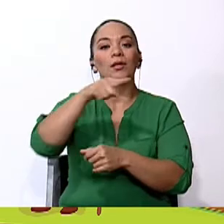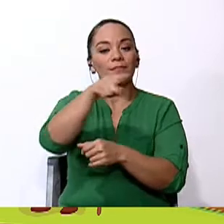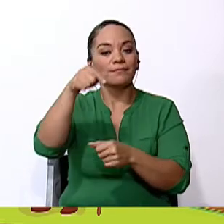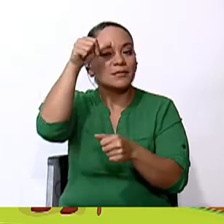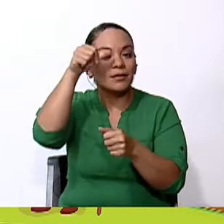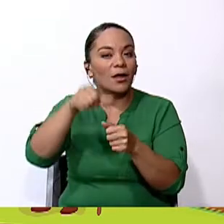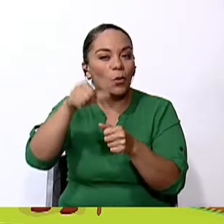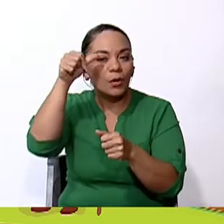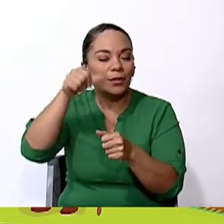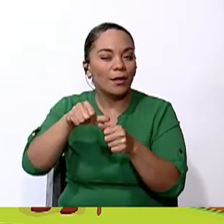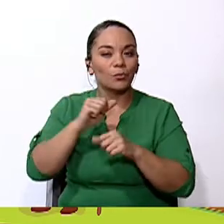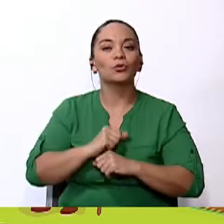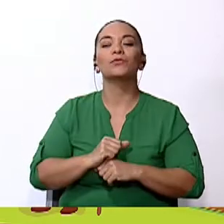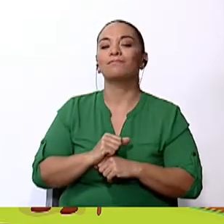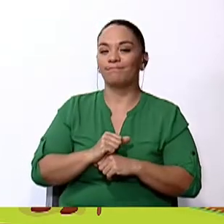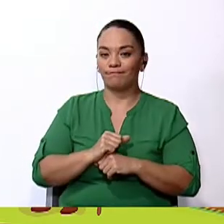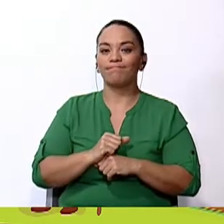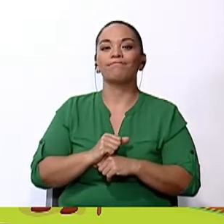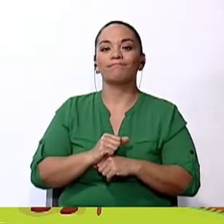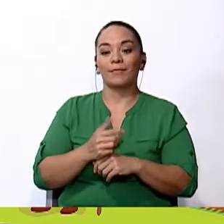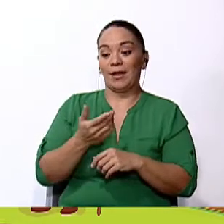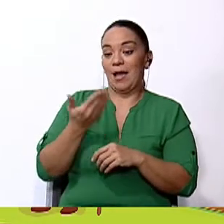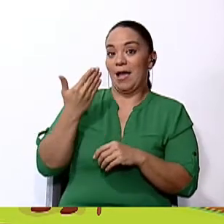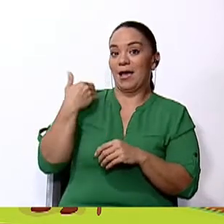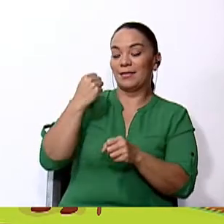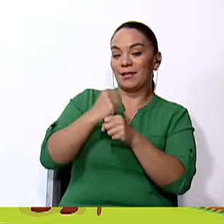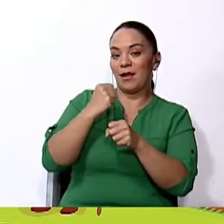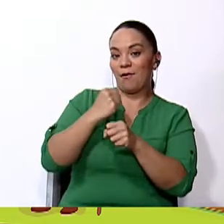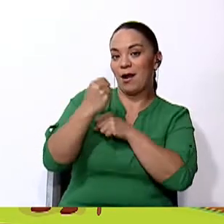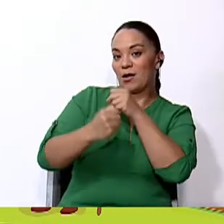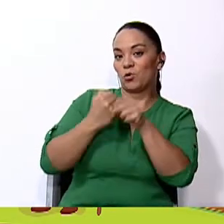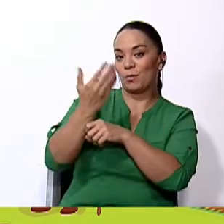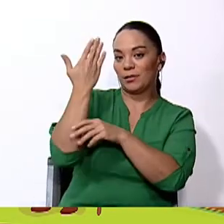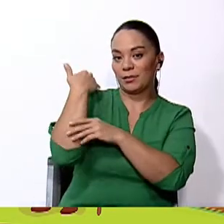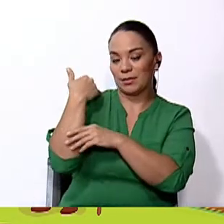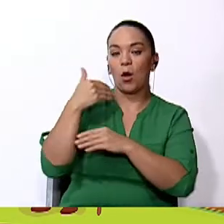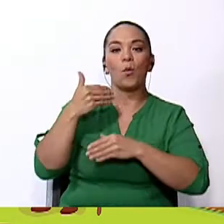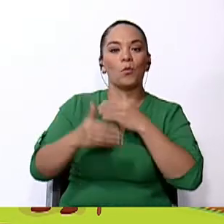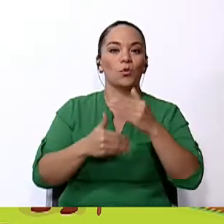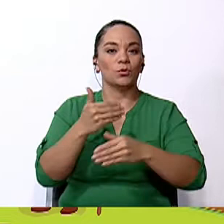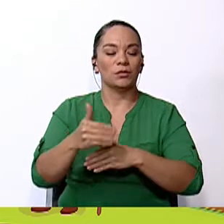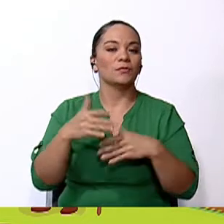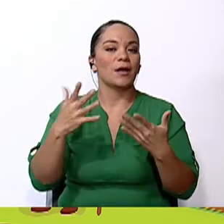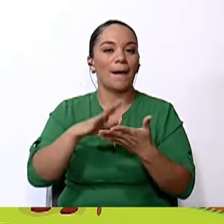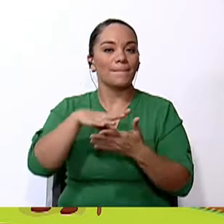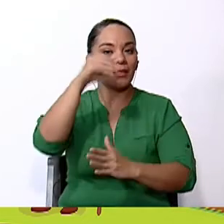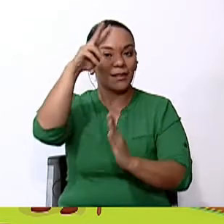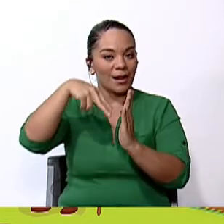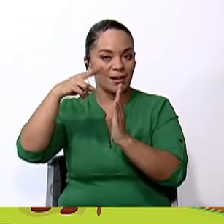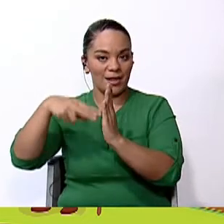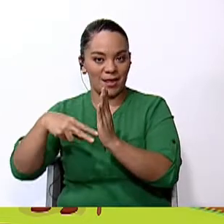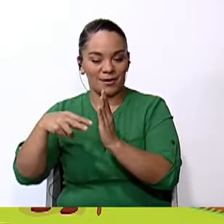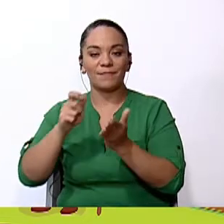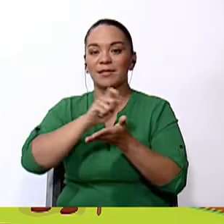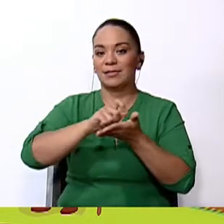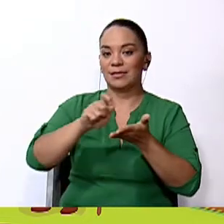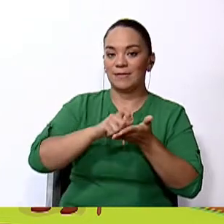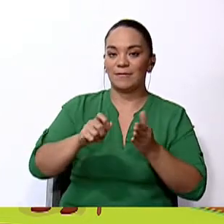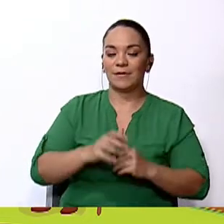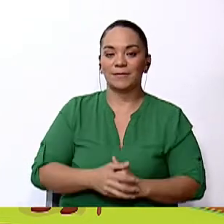recordemos algo que empezamos a trabajar desde el año pasado en este proceso que iniciamos de aprender a leer y de